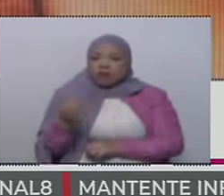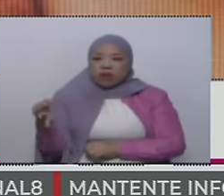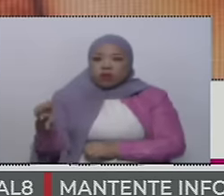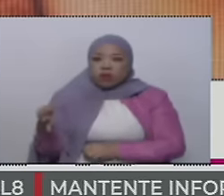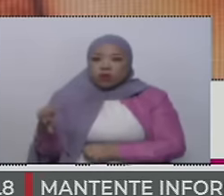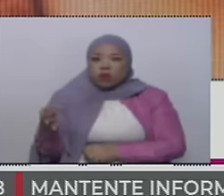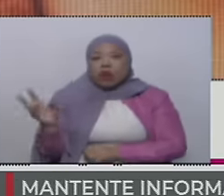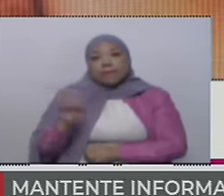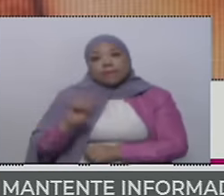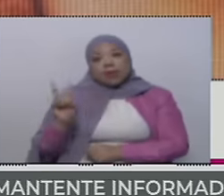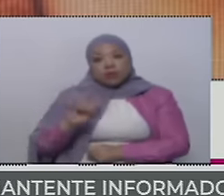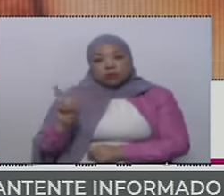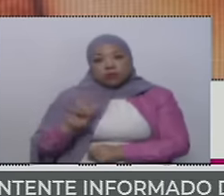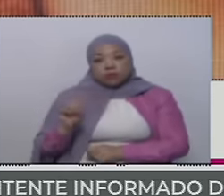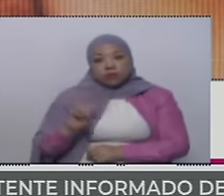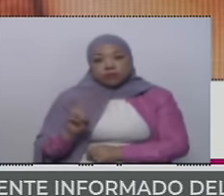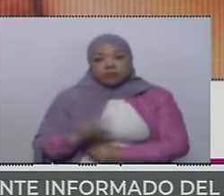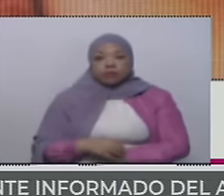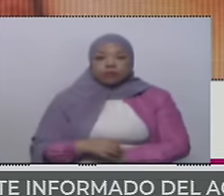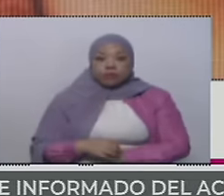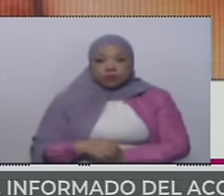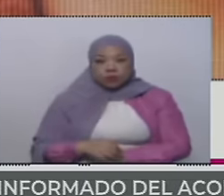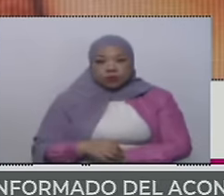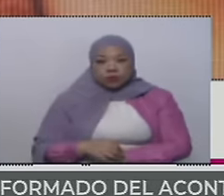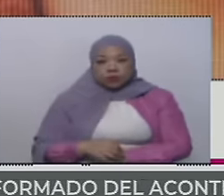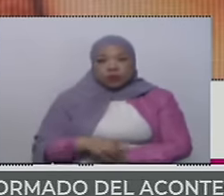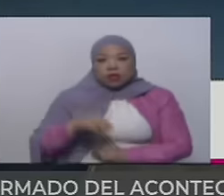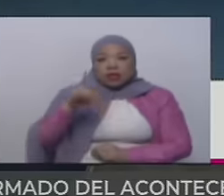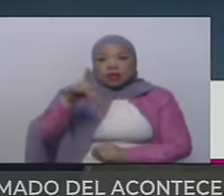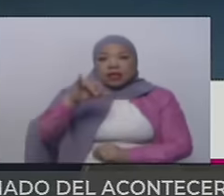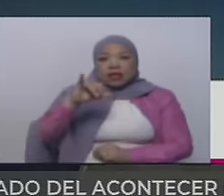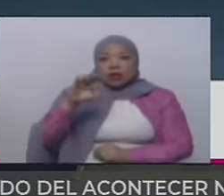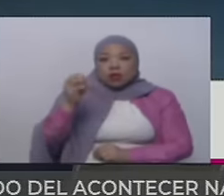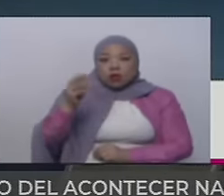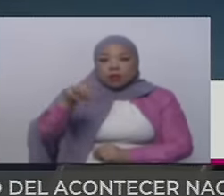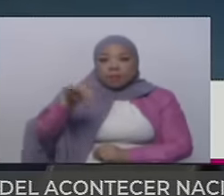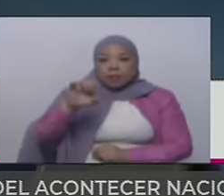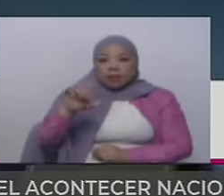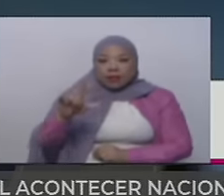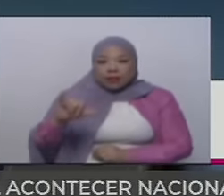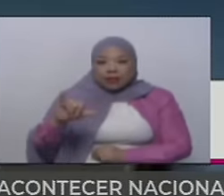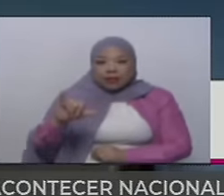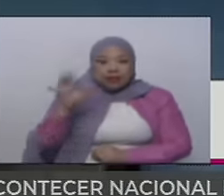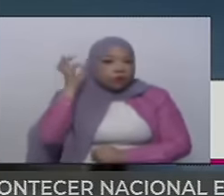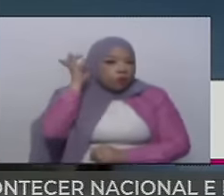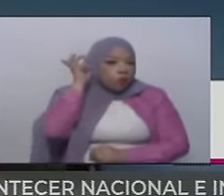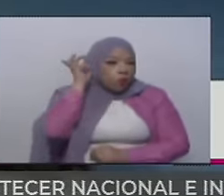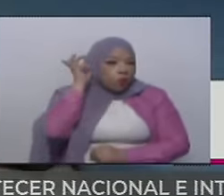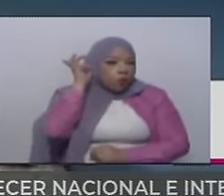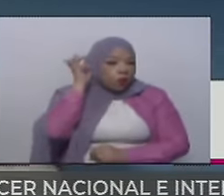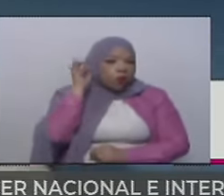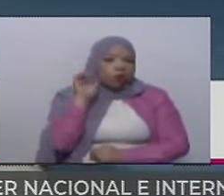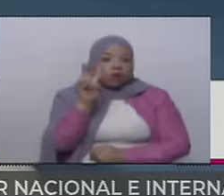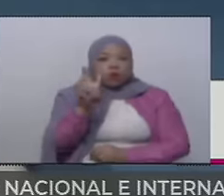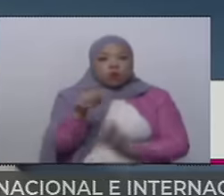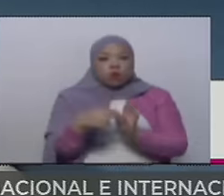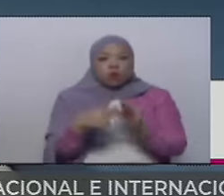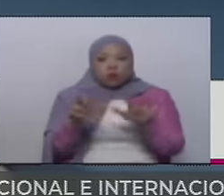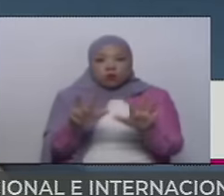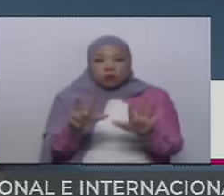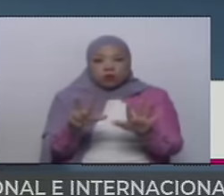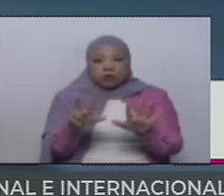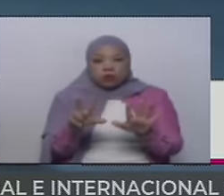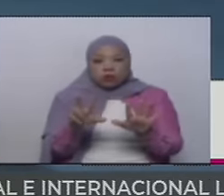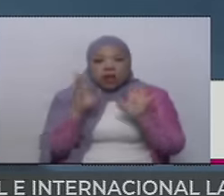en Venezuela. Aquí tenemos a Diomelis León, que en el año 2008